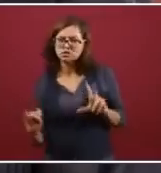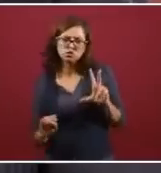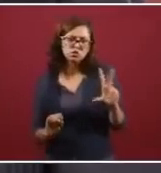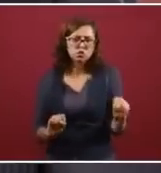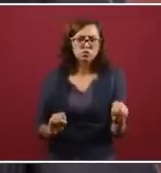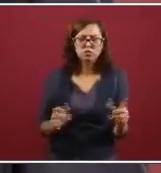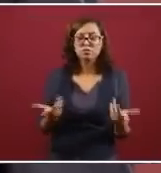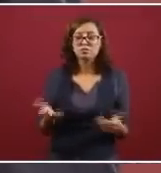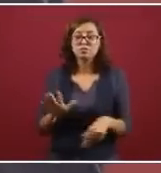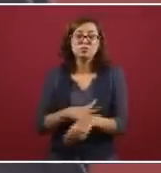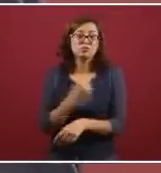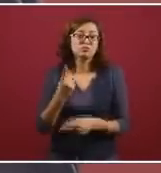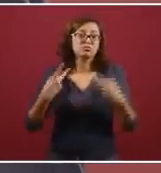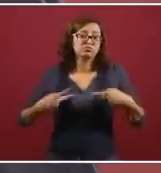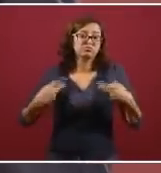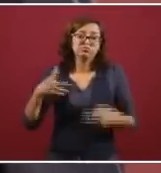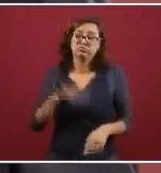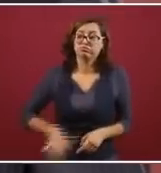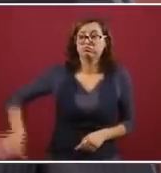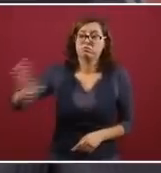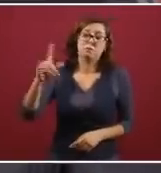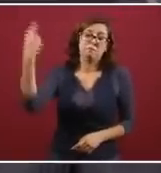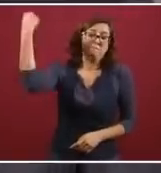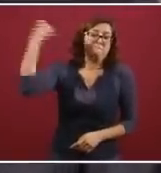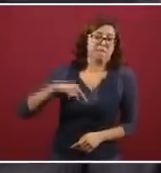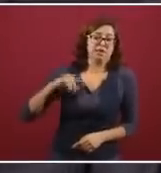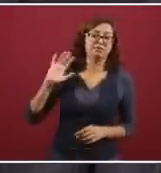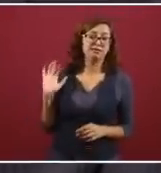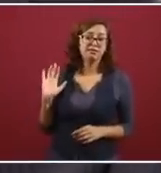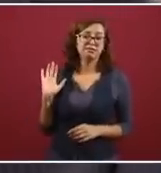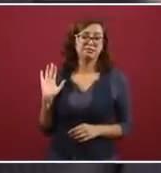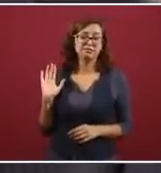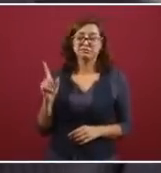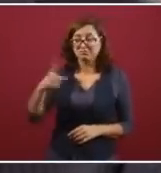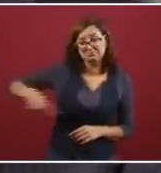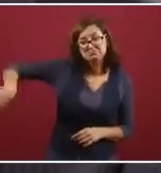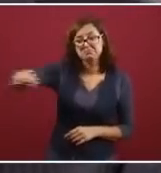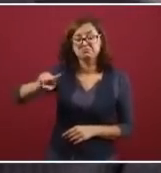porque el pueblo manda, el pueblo decide.